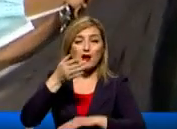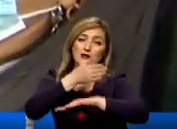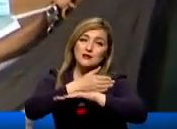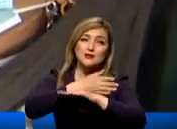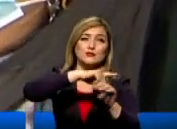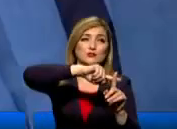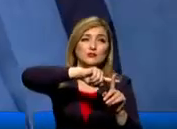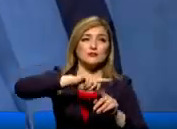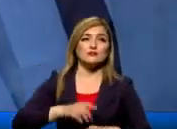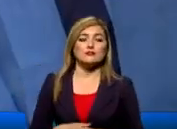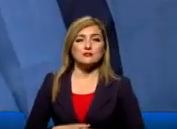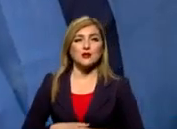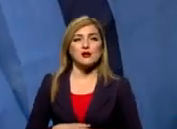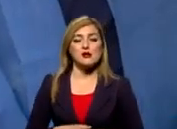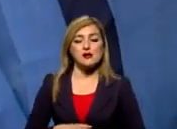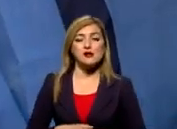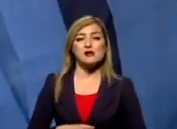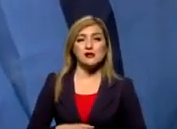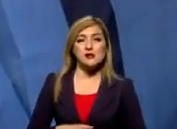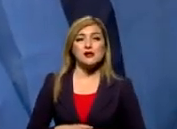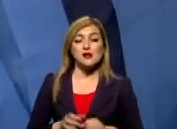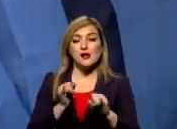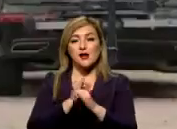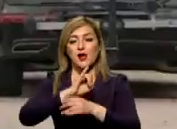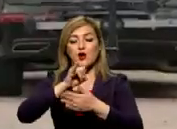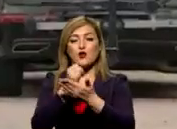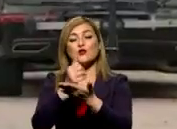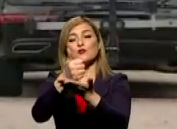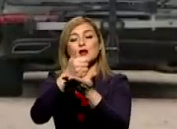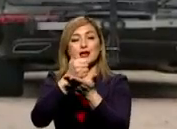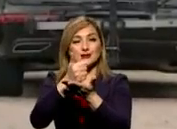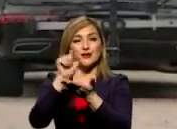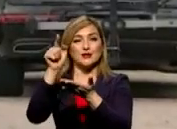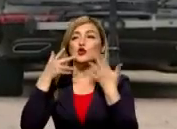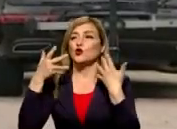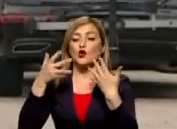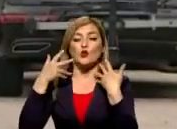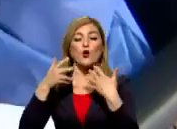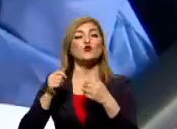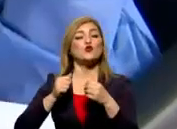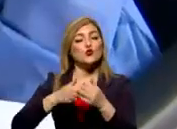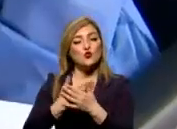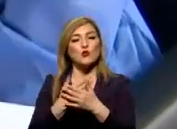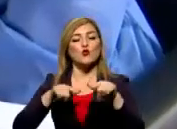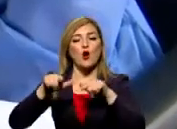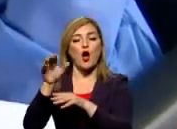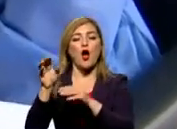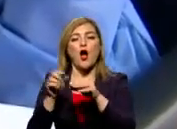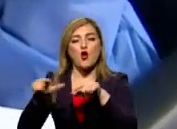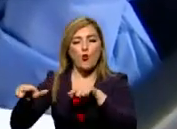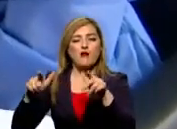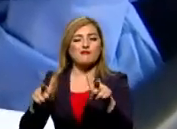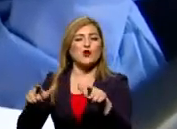anterior y di positivo. Por tal aumento, instituciones como la Junta de Beneficencia de Guayaquil abrieron nuevos puntos para la toma de